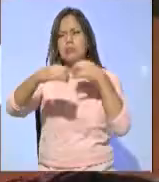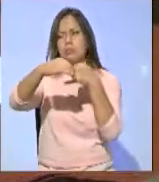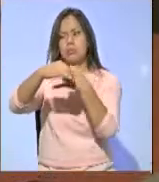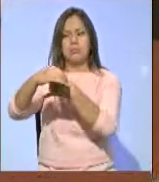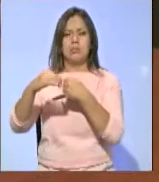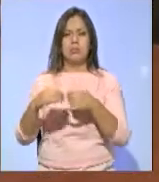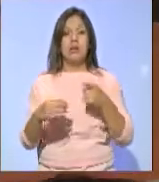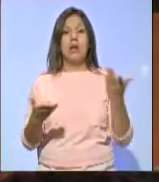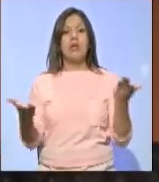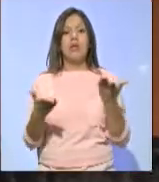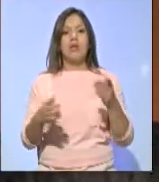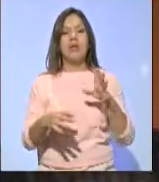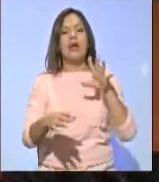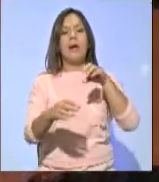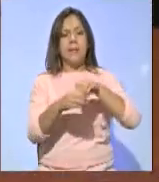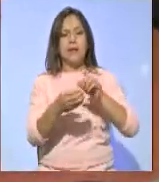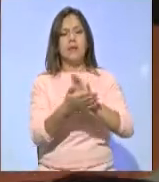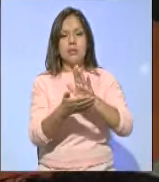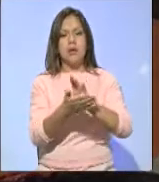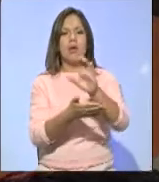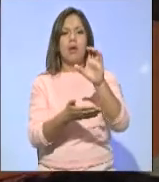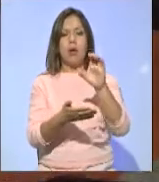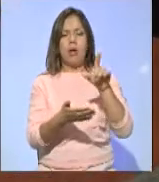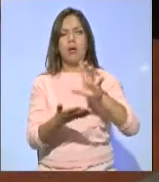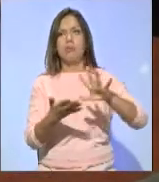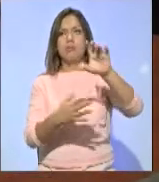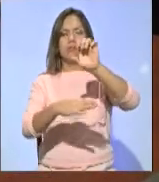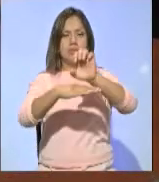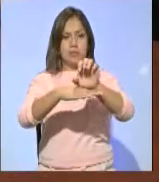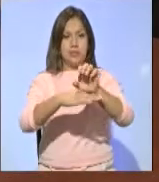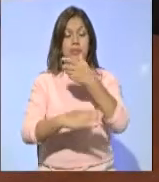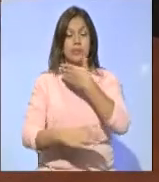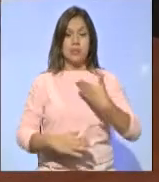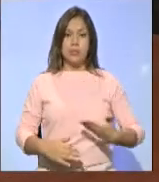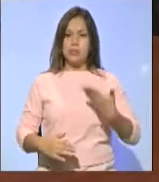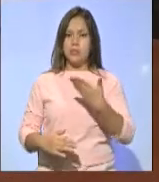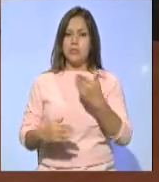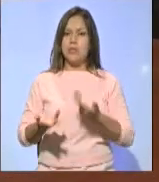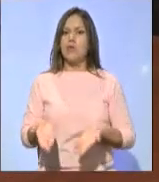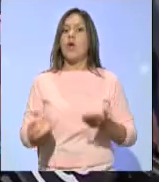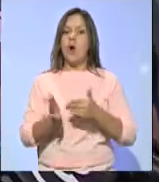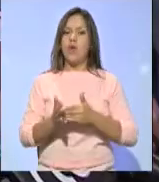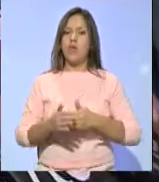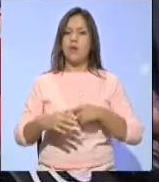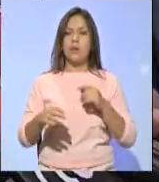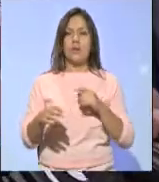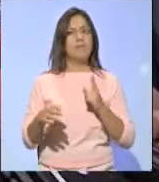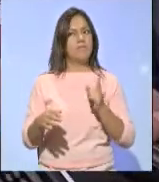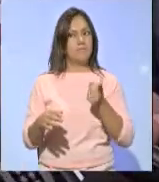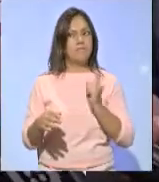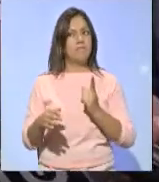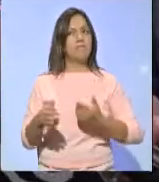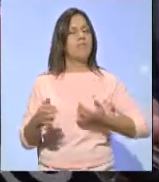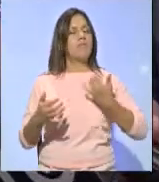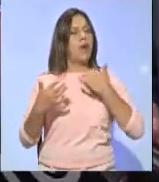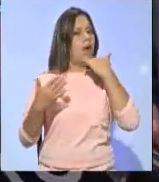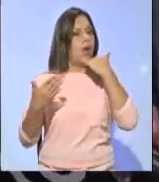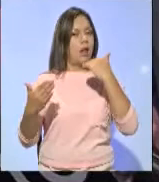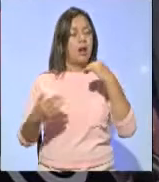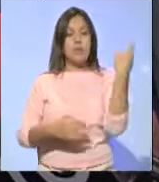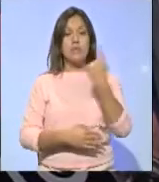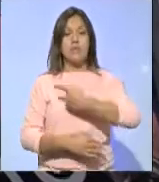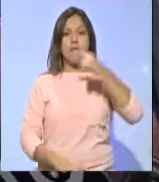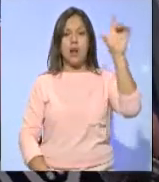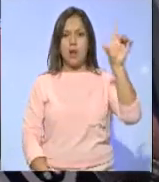establecimientos educativos del país. De ahí que el titular de la legislatura no descarta nuevas acciones. Nosotros el día lunes estaremos